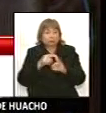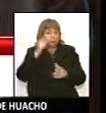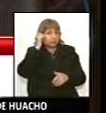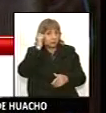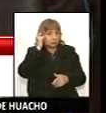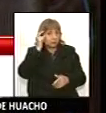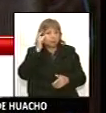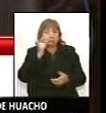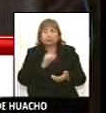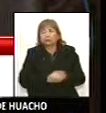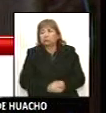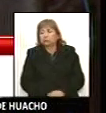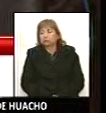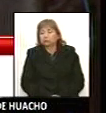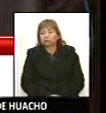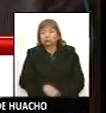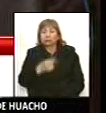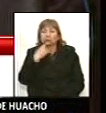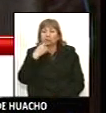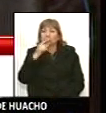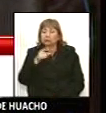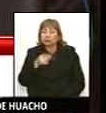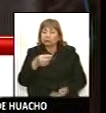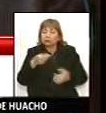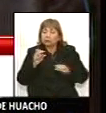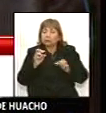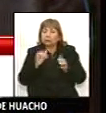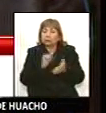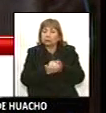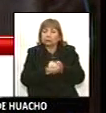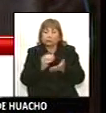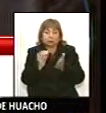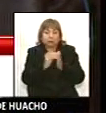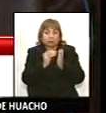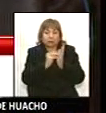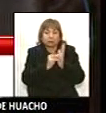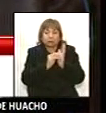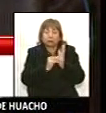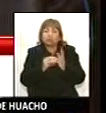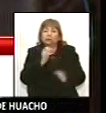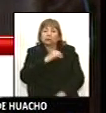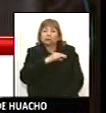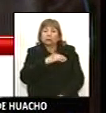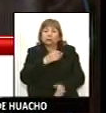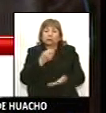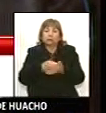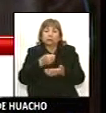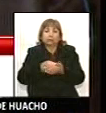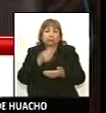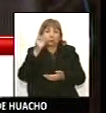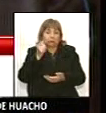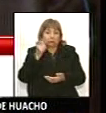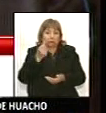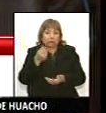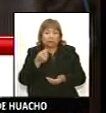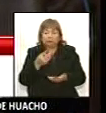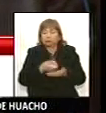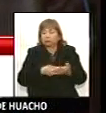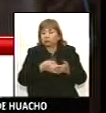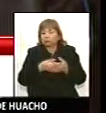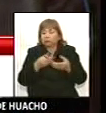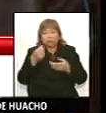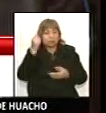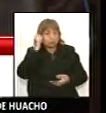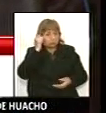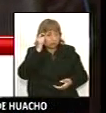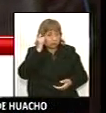sentido, estaríamos autorizando a que dichos inscritos puedan beneficiarse de la compensación económica. En tal